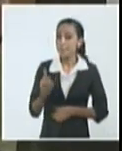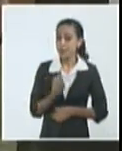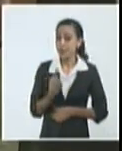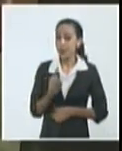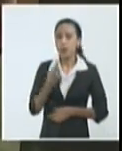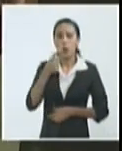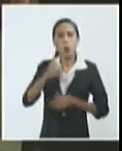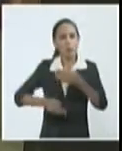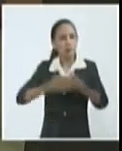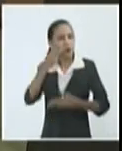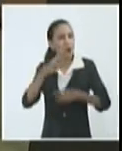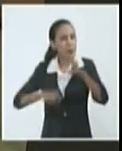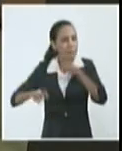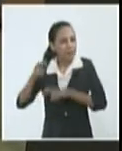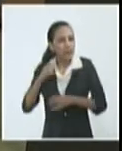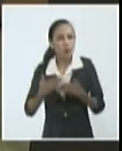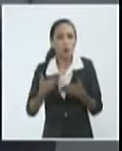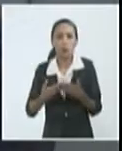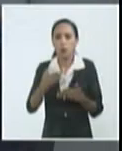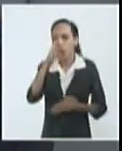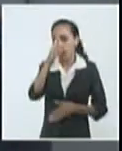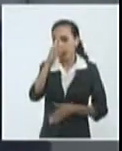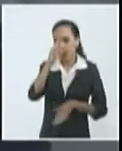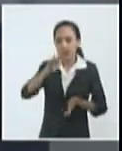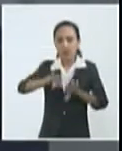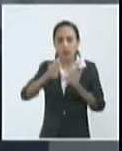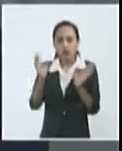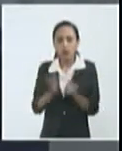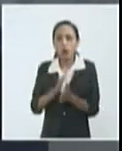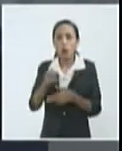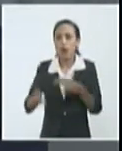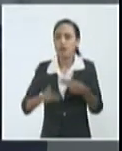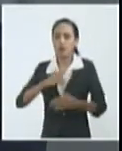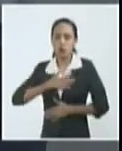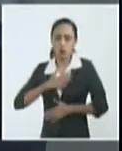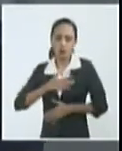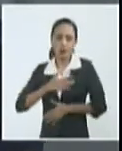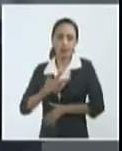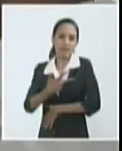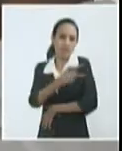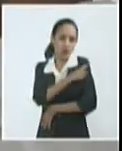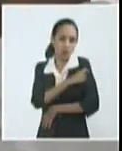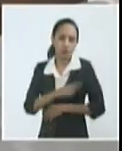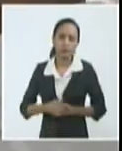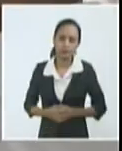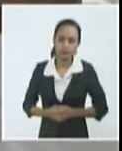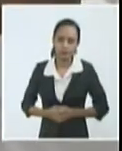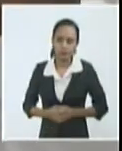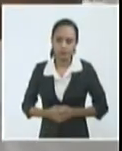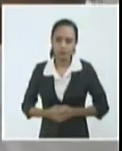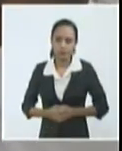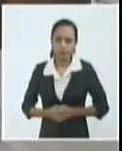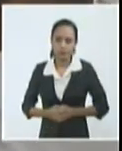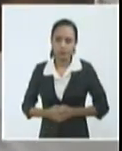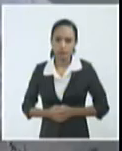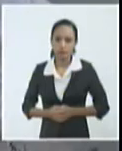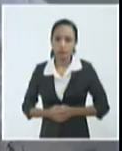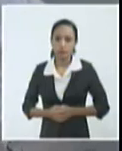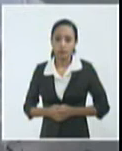de ensayos clínicos y todas las fases que lleva, crear nuestras vacunas, desarrollarlas, asegurarnos que